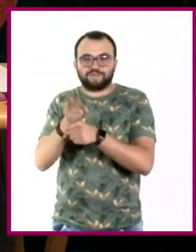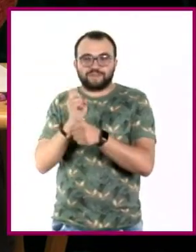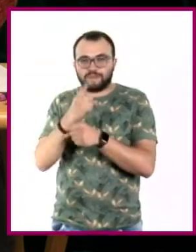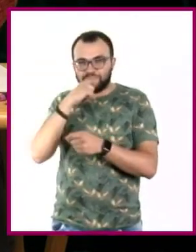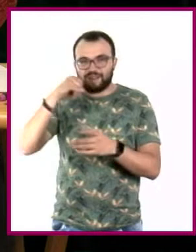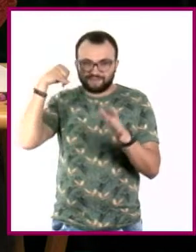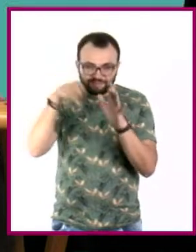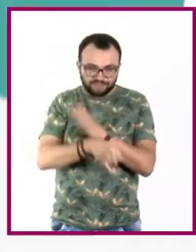Va.